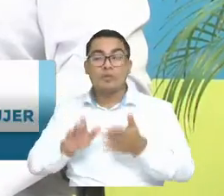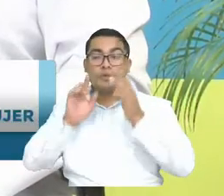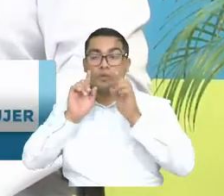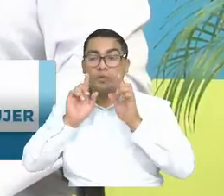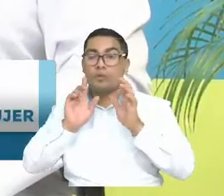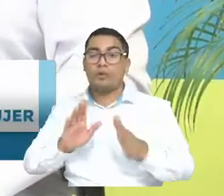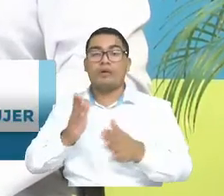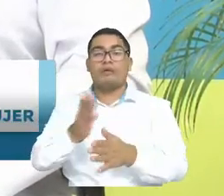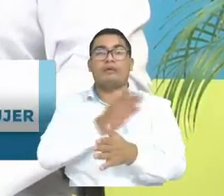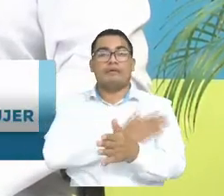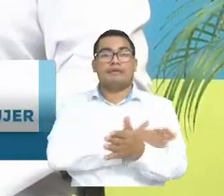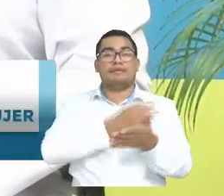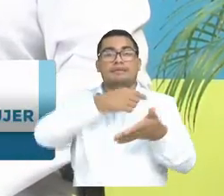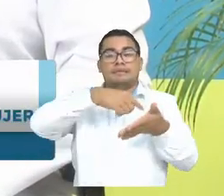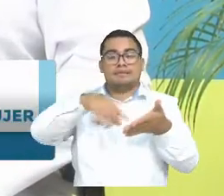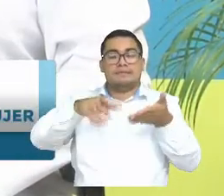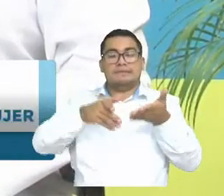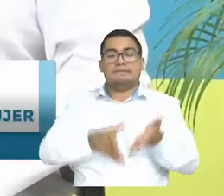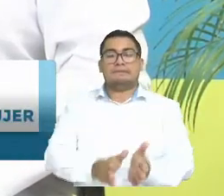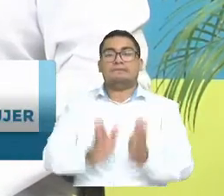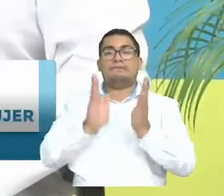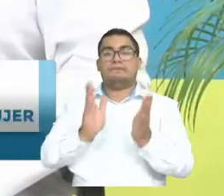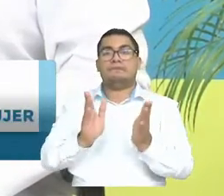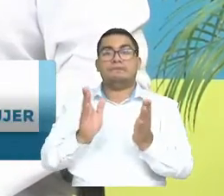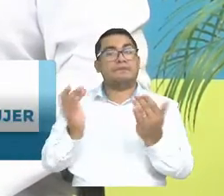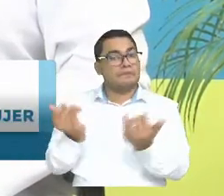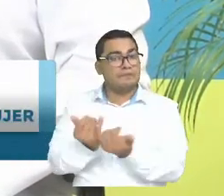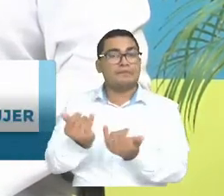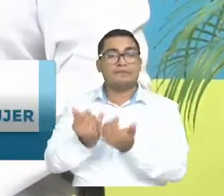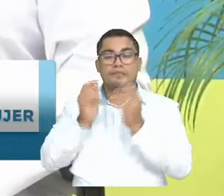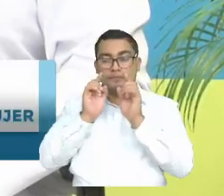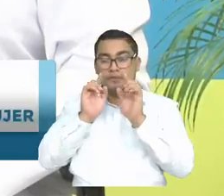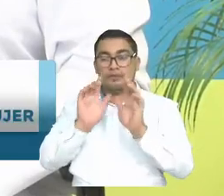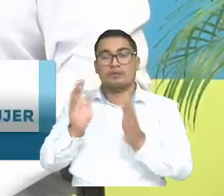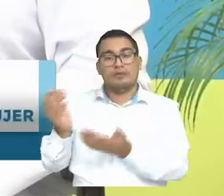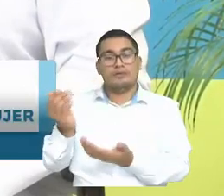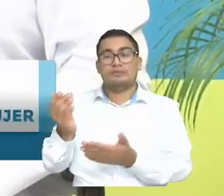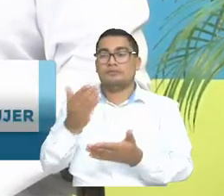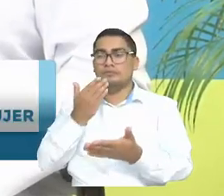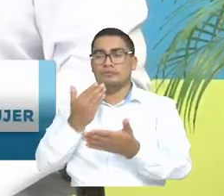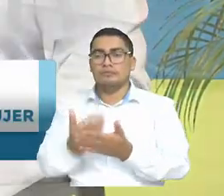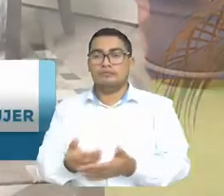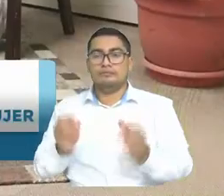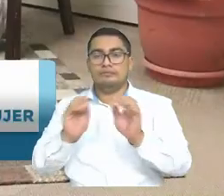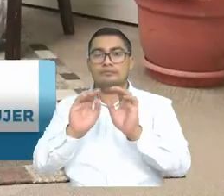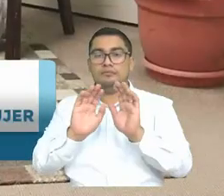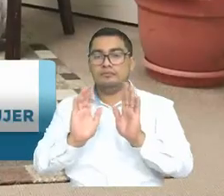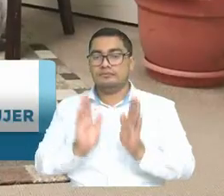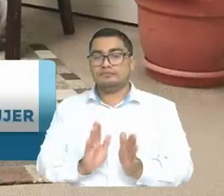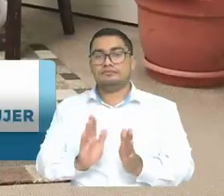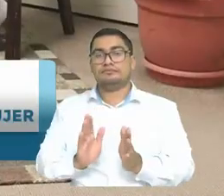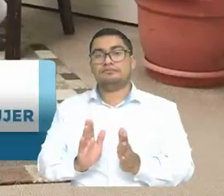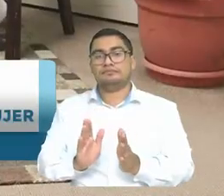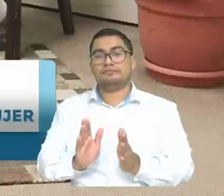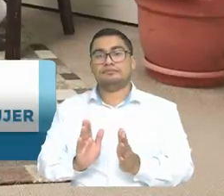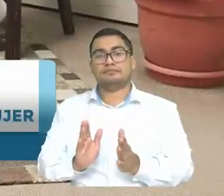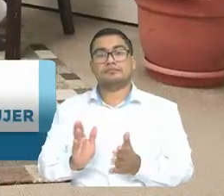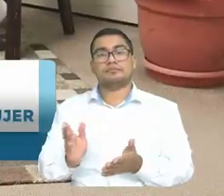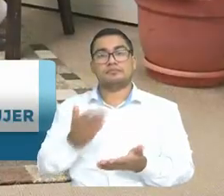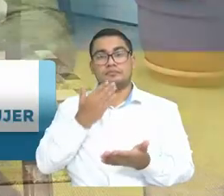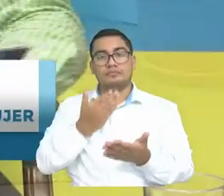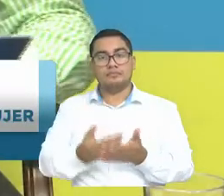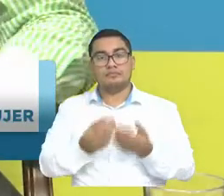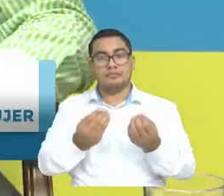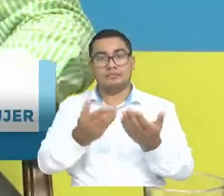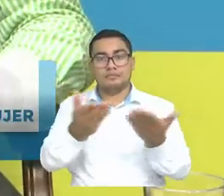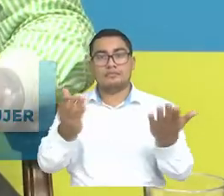tener las mujeres en el parto prematuro, así también como de sus bebés. Gracias, compañera. Muchas gracias por la invitación. Le esperamos en otra ocasión. Gracias